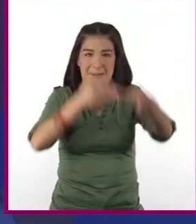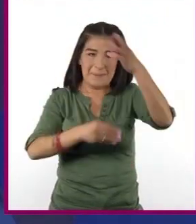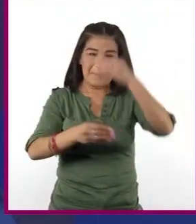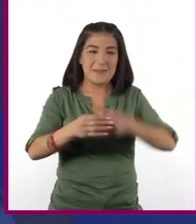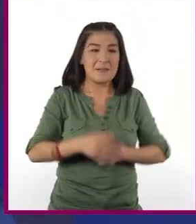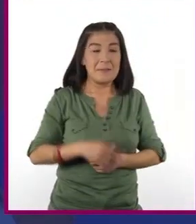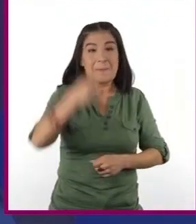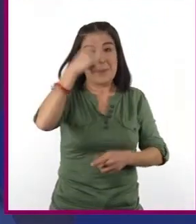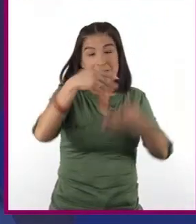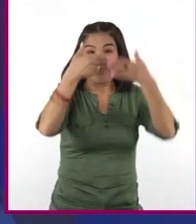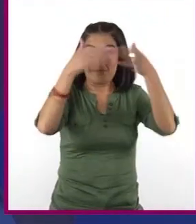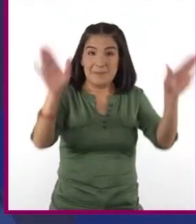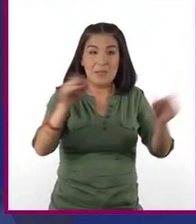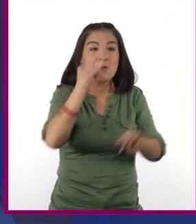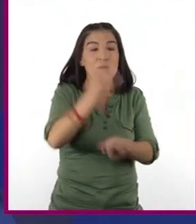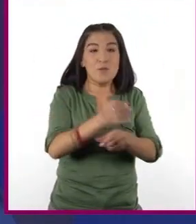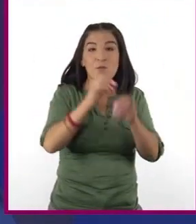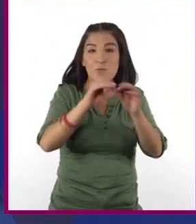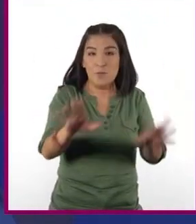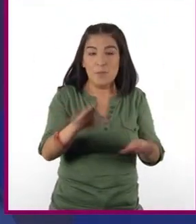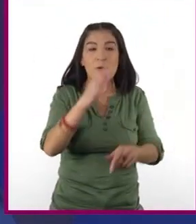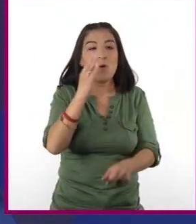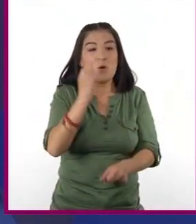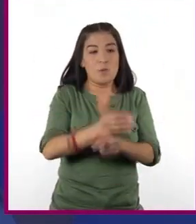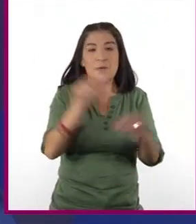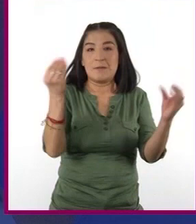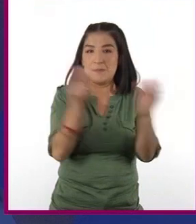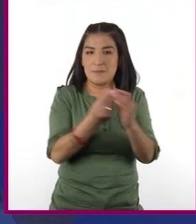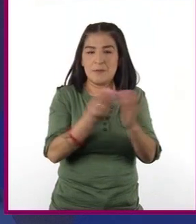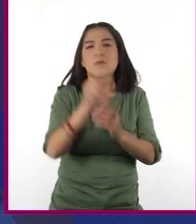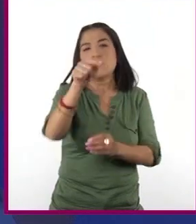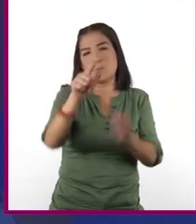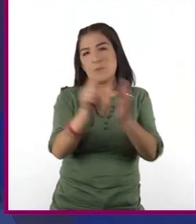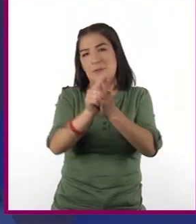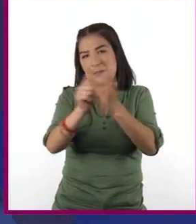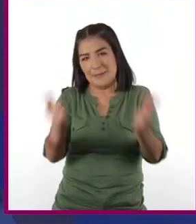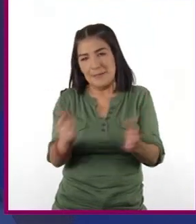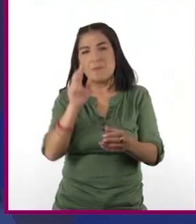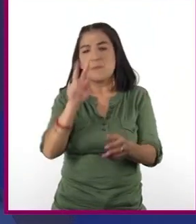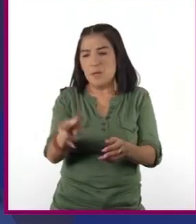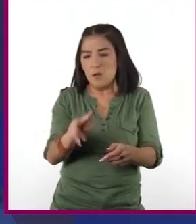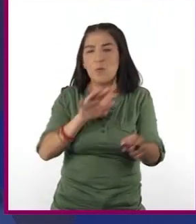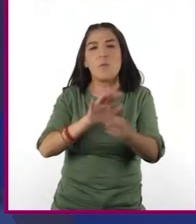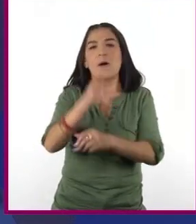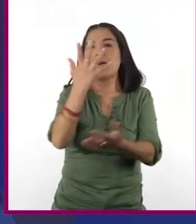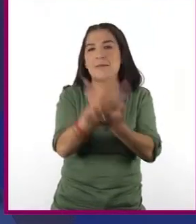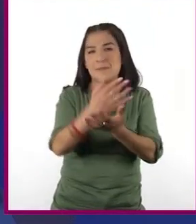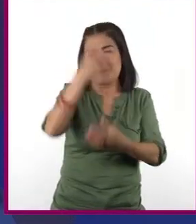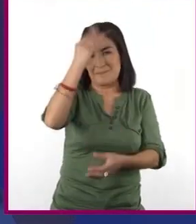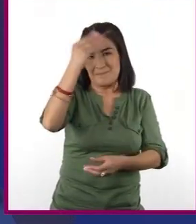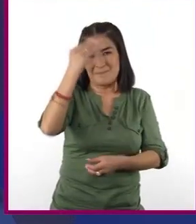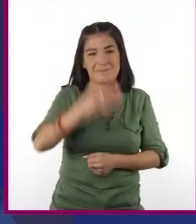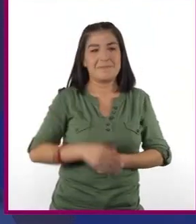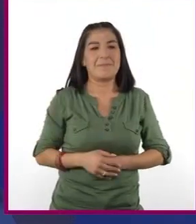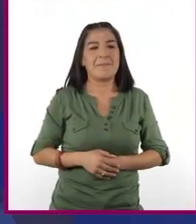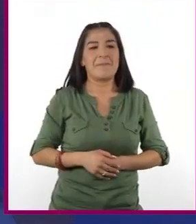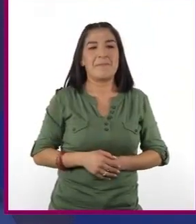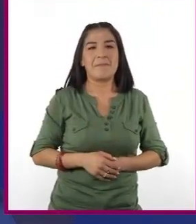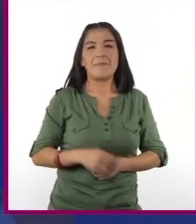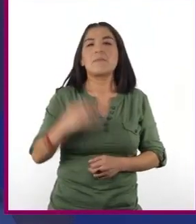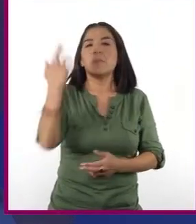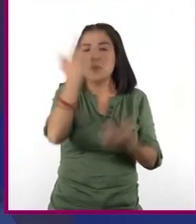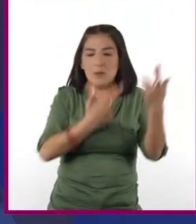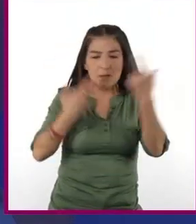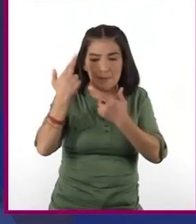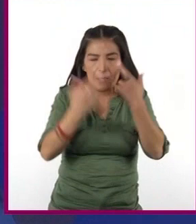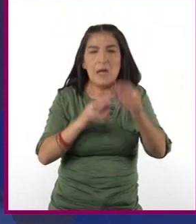Para ampliar la información sobre esta sesión, consulten su libro de texto y localicen el aprendizaje esperado.